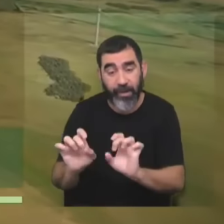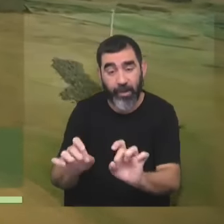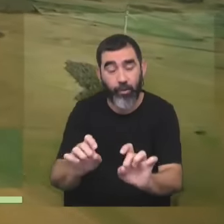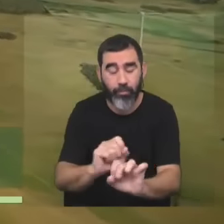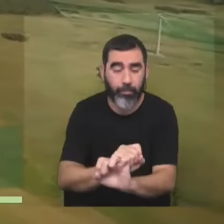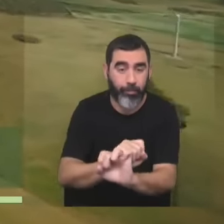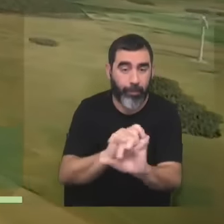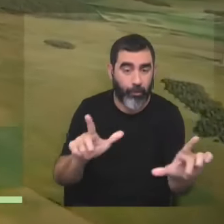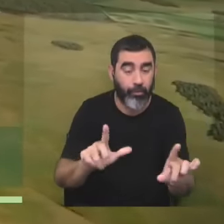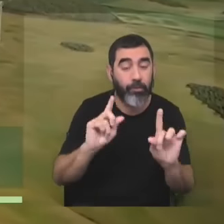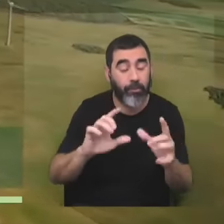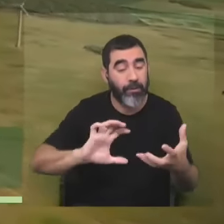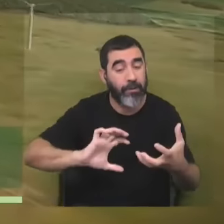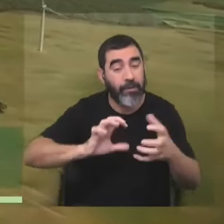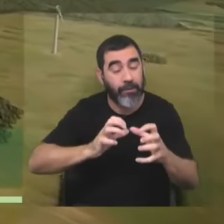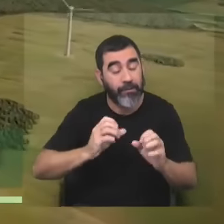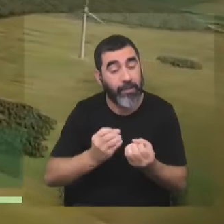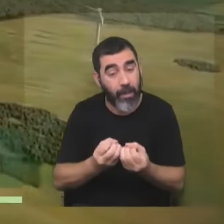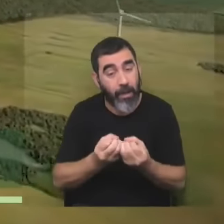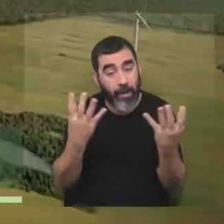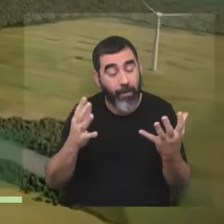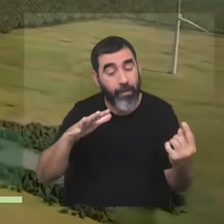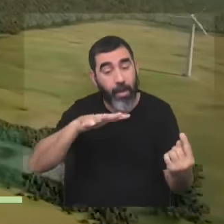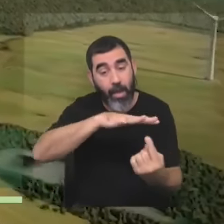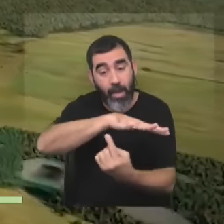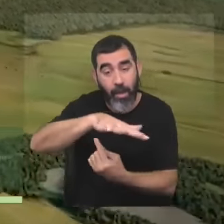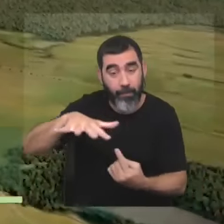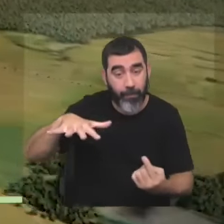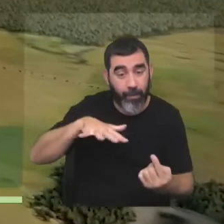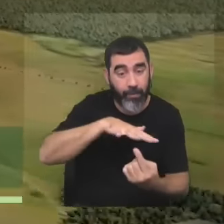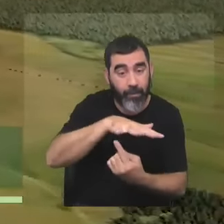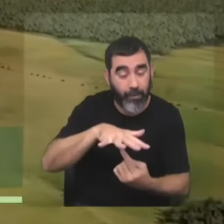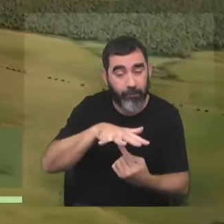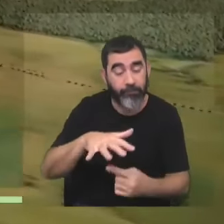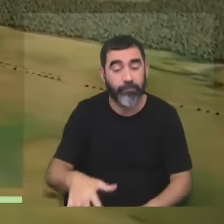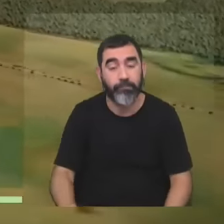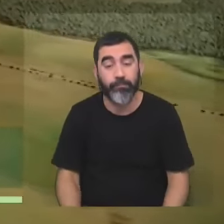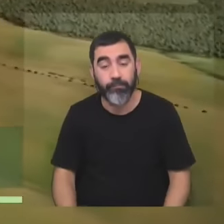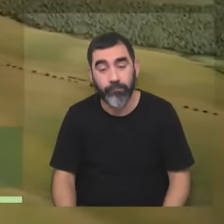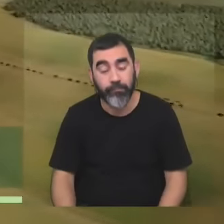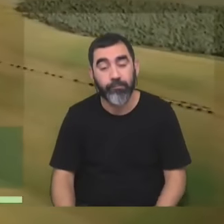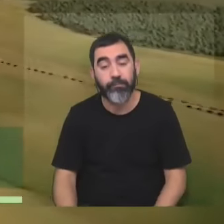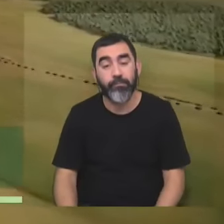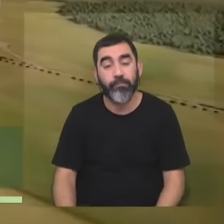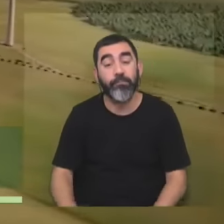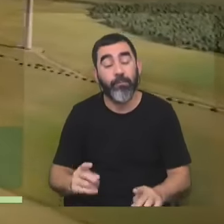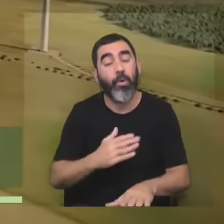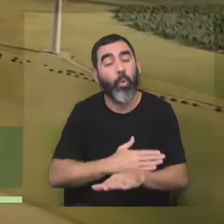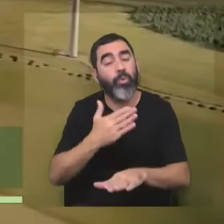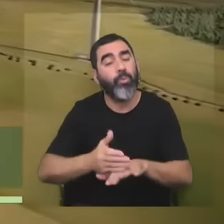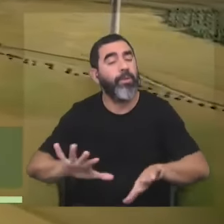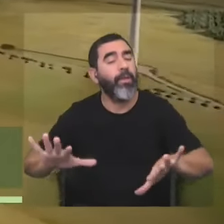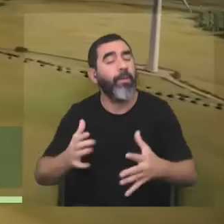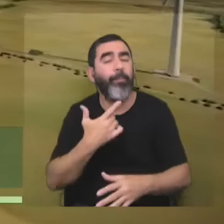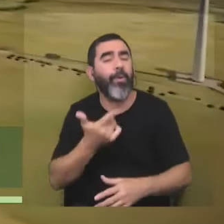estamos atravesando una crisis severa una crisis ambiental y civilizatoria en realidad no con impactos En qué